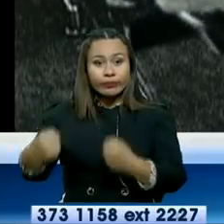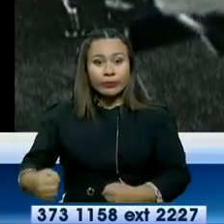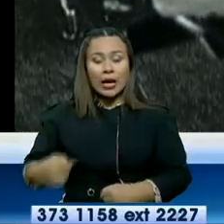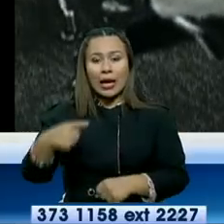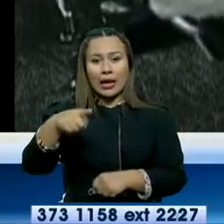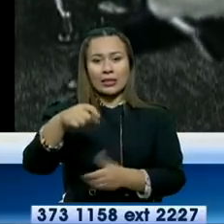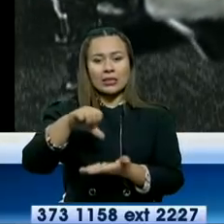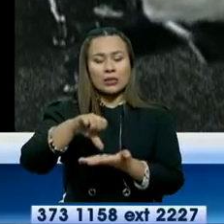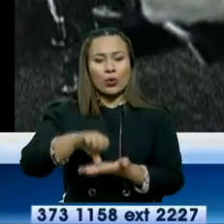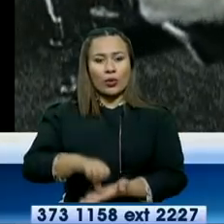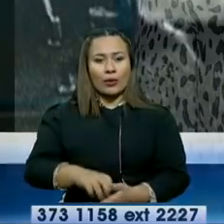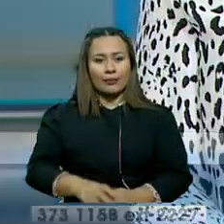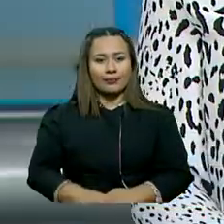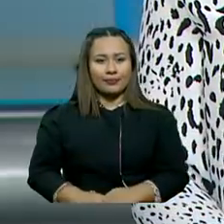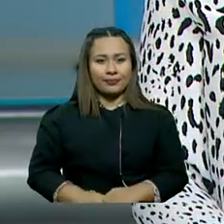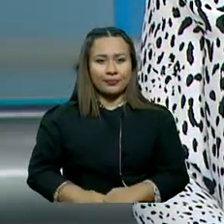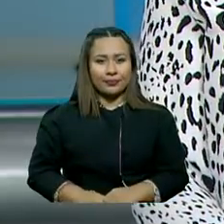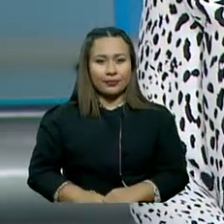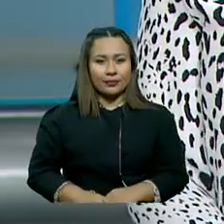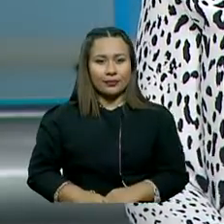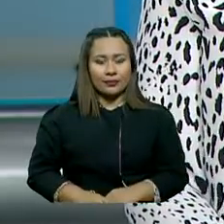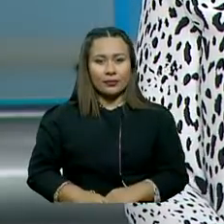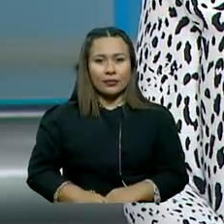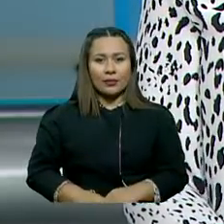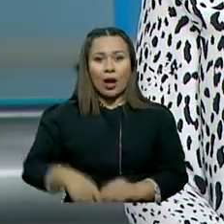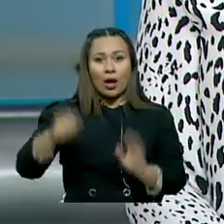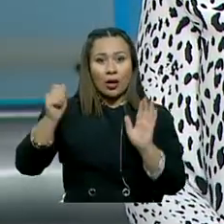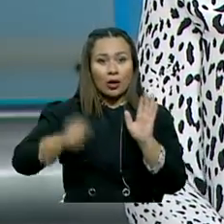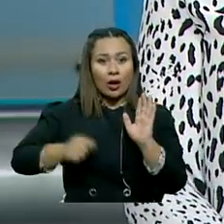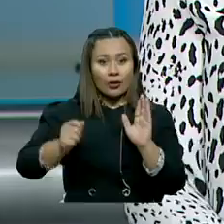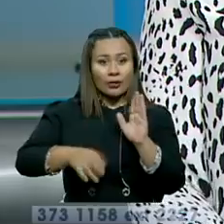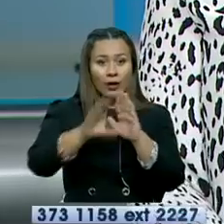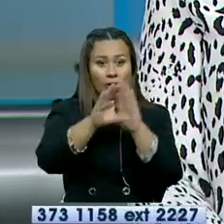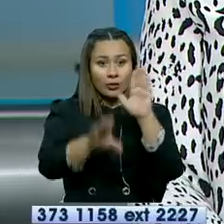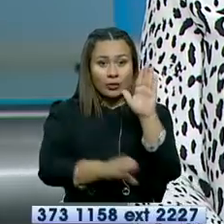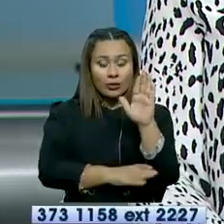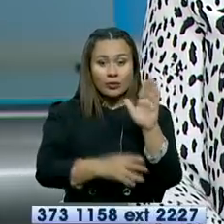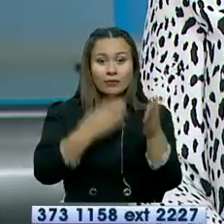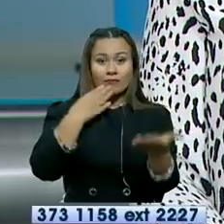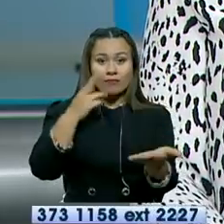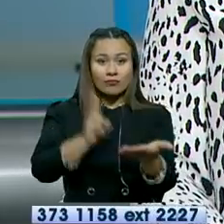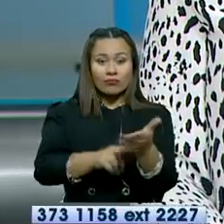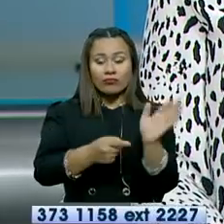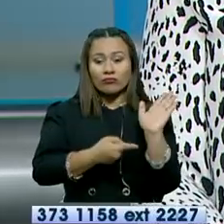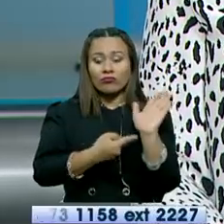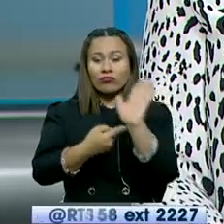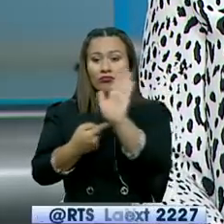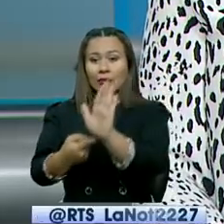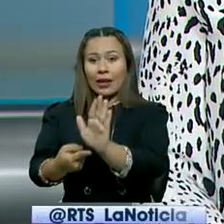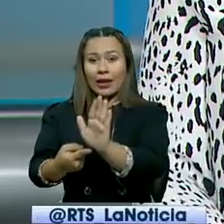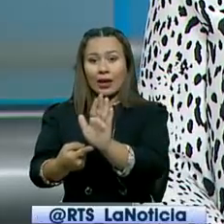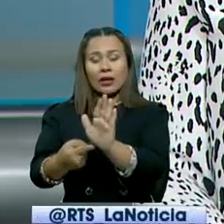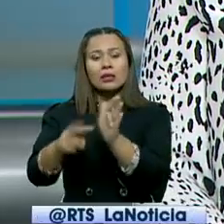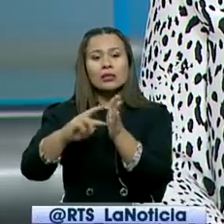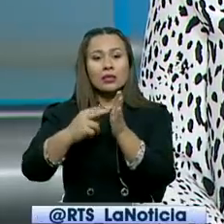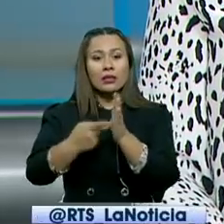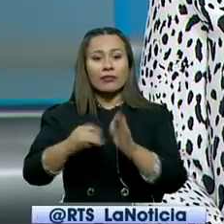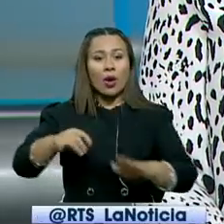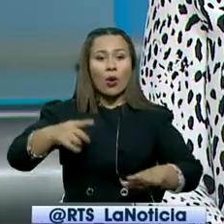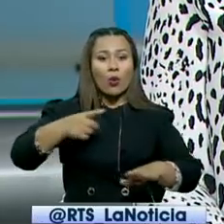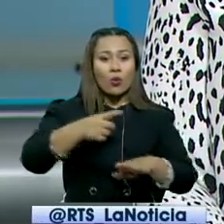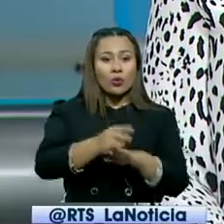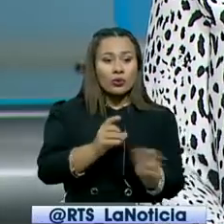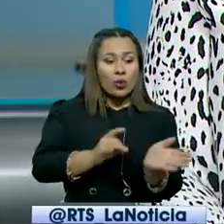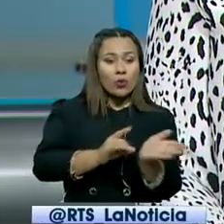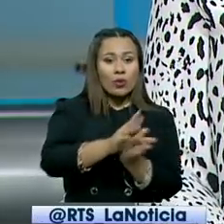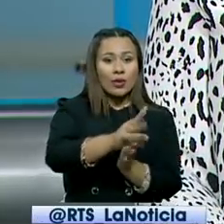Informó Roselena Vascones. La Corte Constitucional remitió a la Asamblea la sentencia que da luz verde al inicio del proceso de